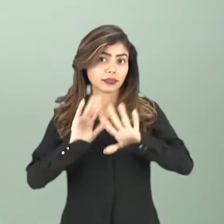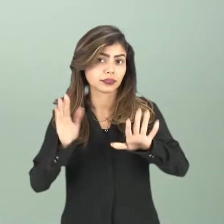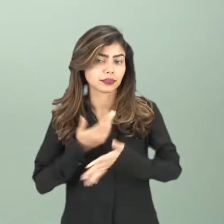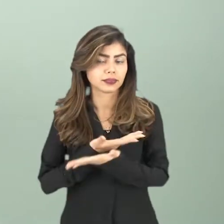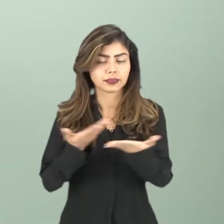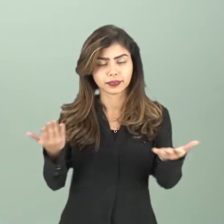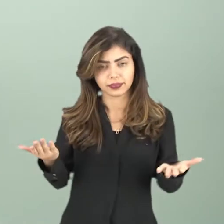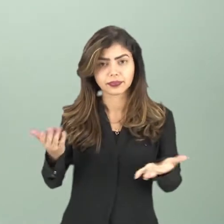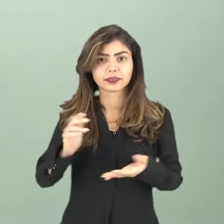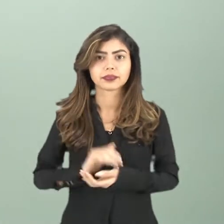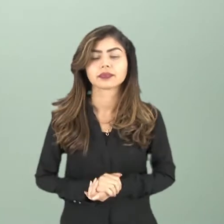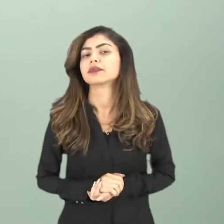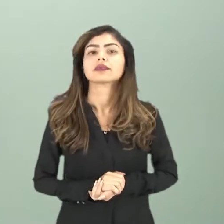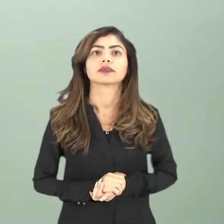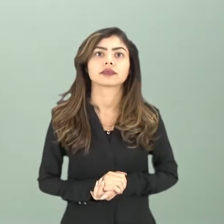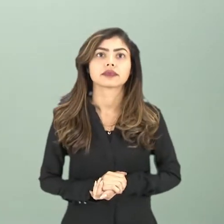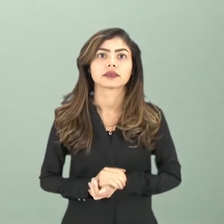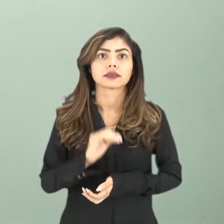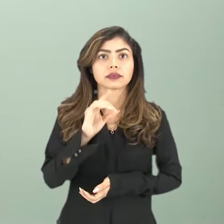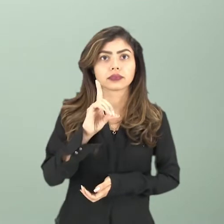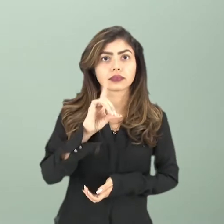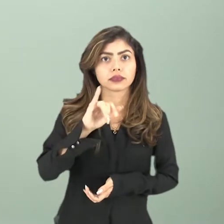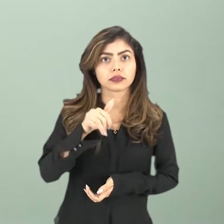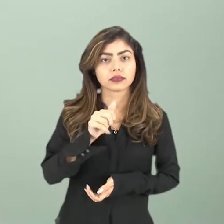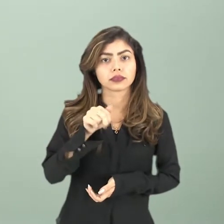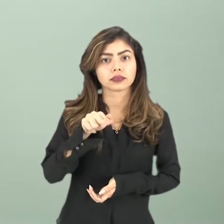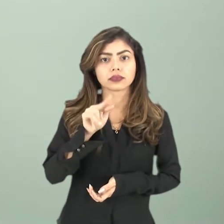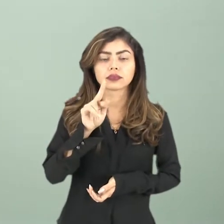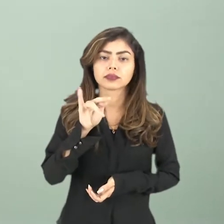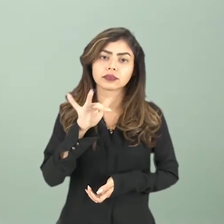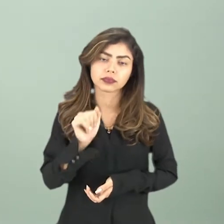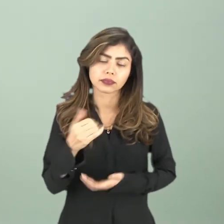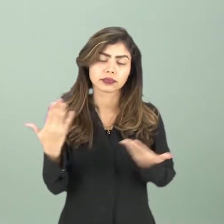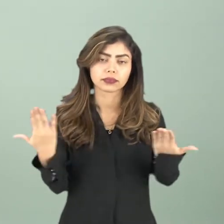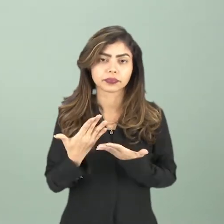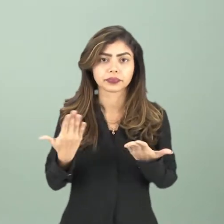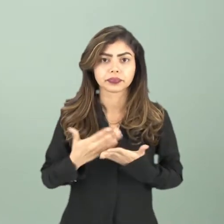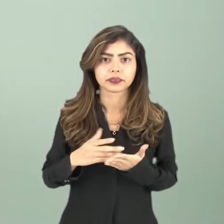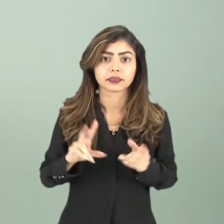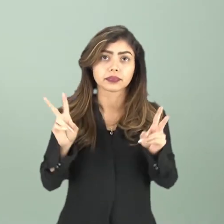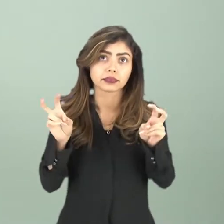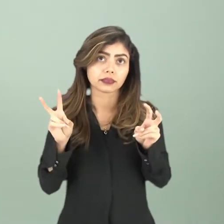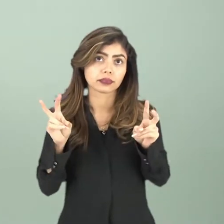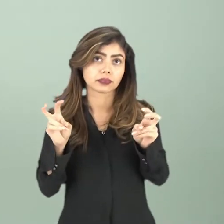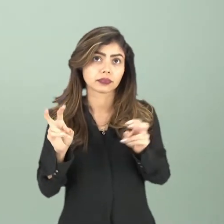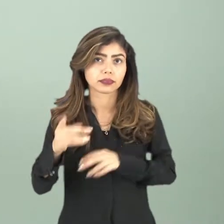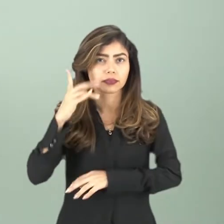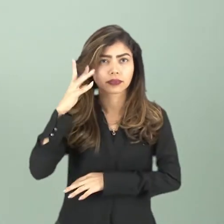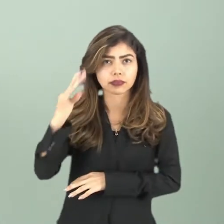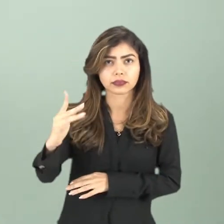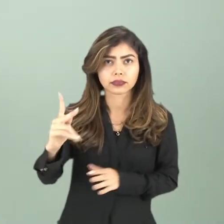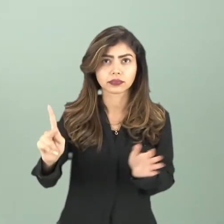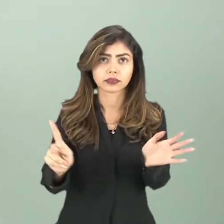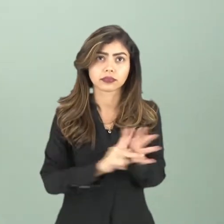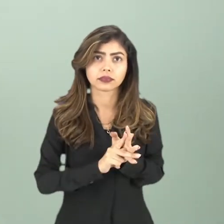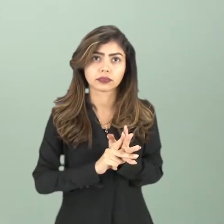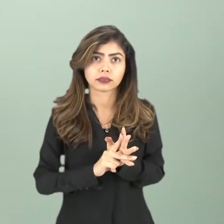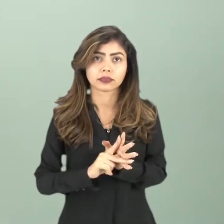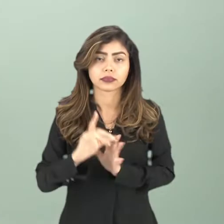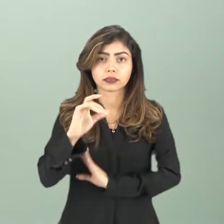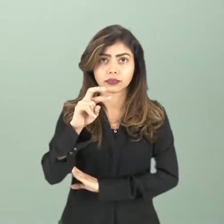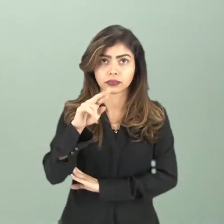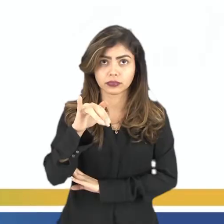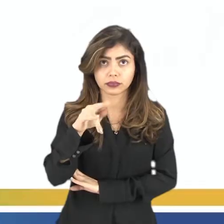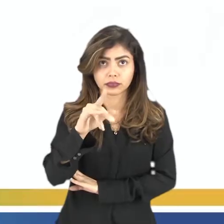Hola a todos, soy Deyanira y en la clase de hoy veremos la reflexión sobre el papel